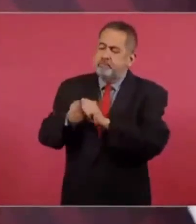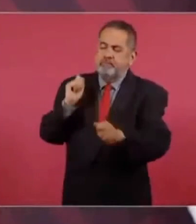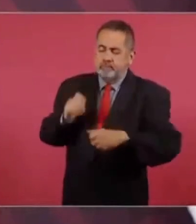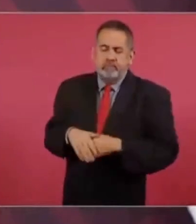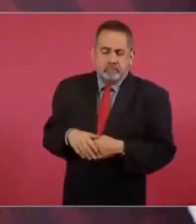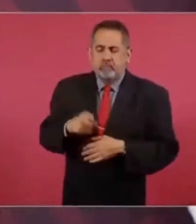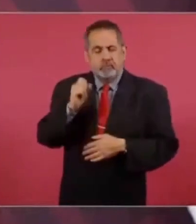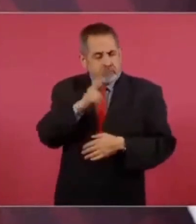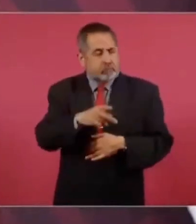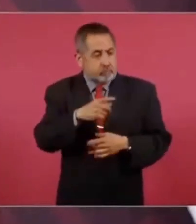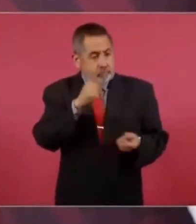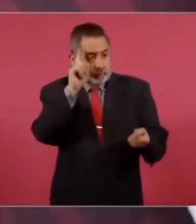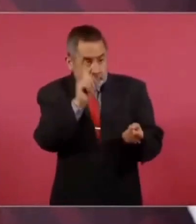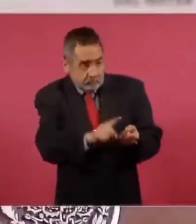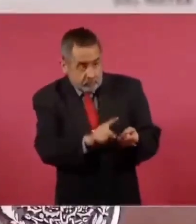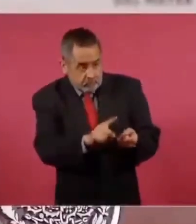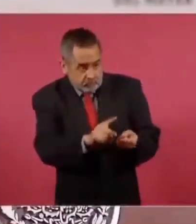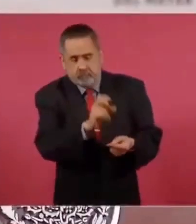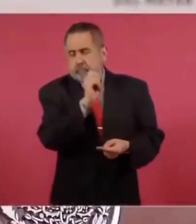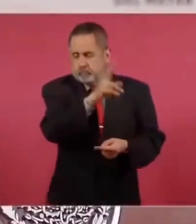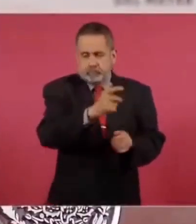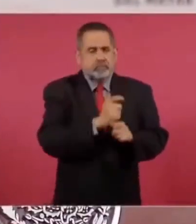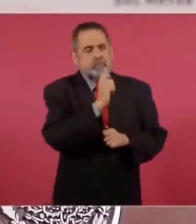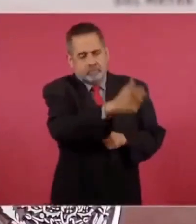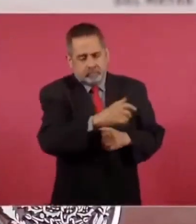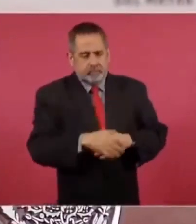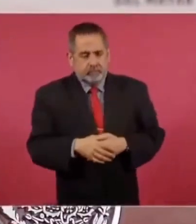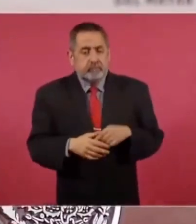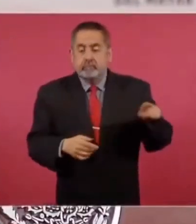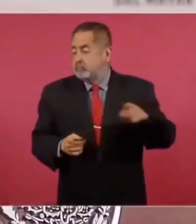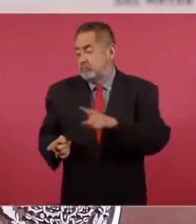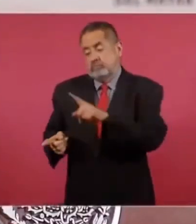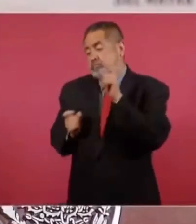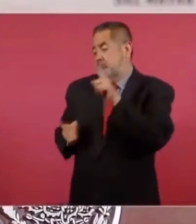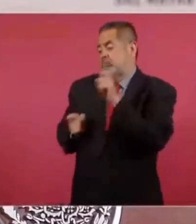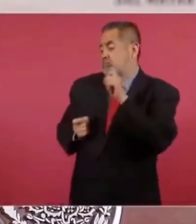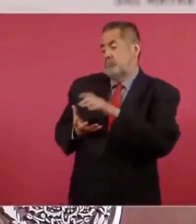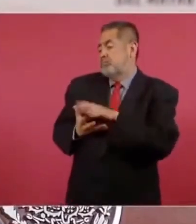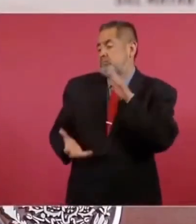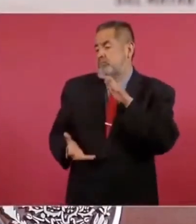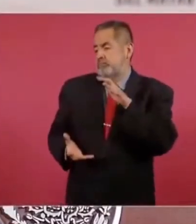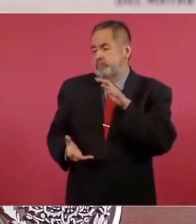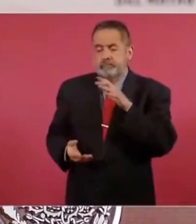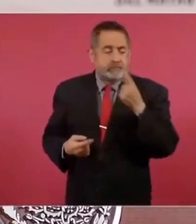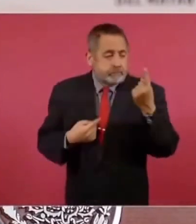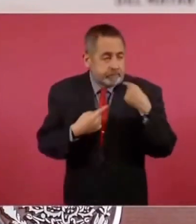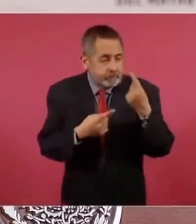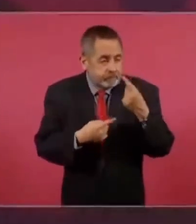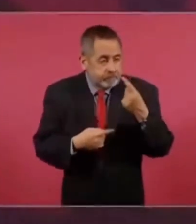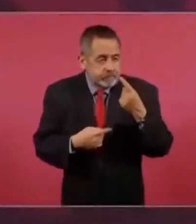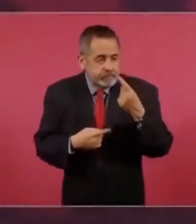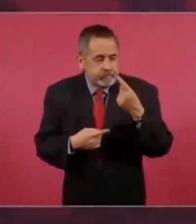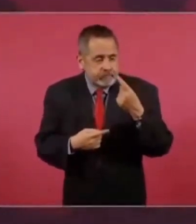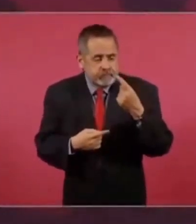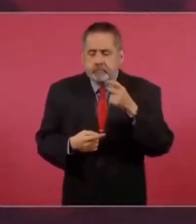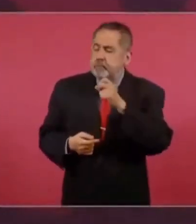reducciones en lo que cobraban en los reclusorios,